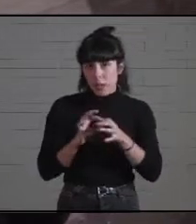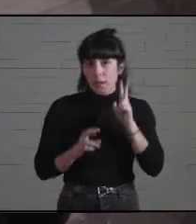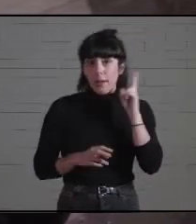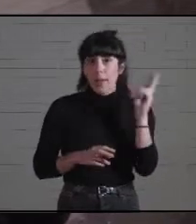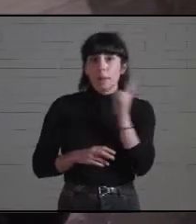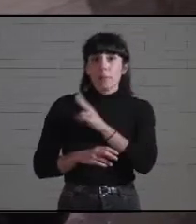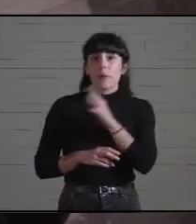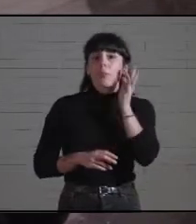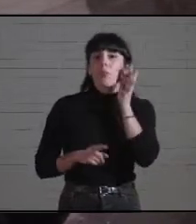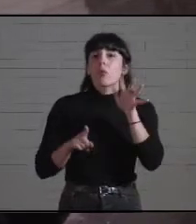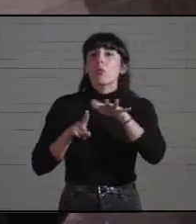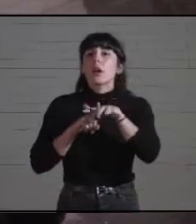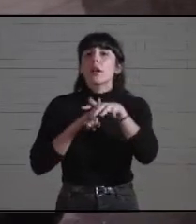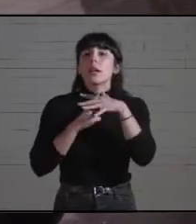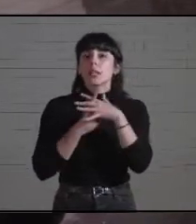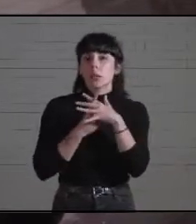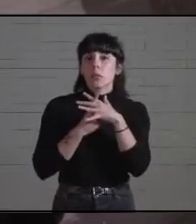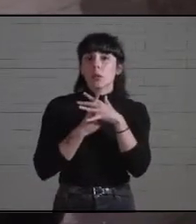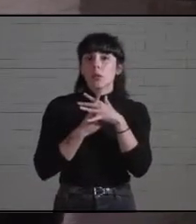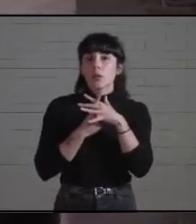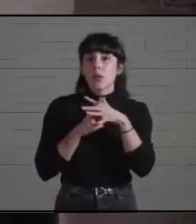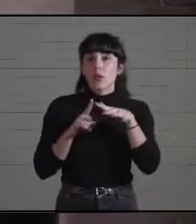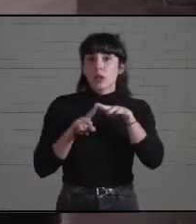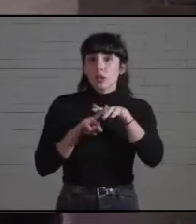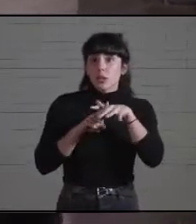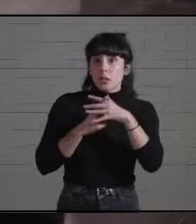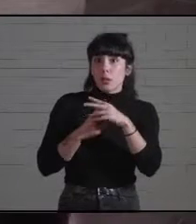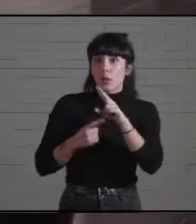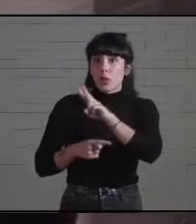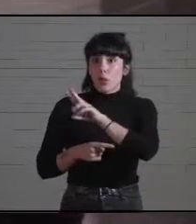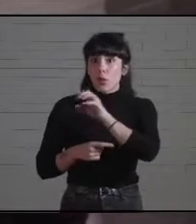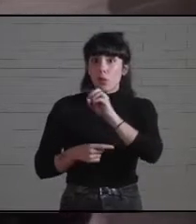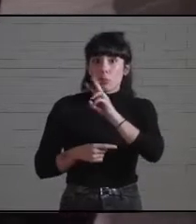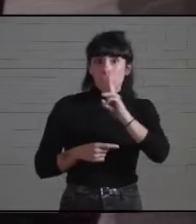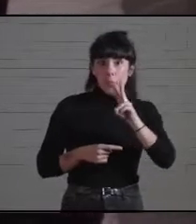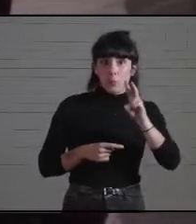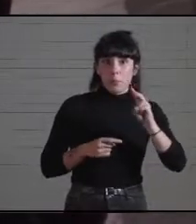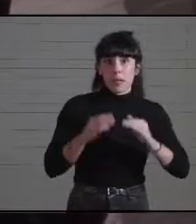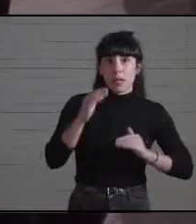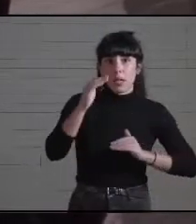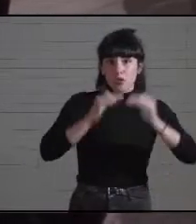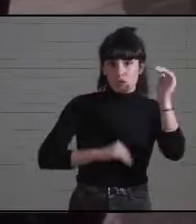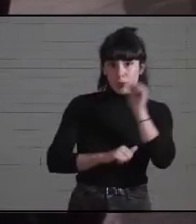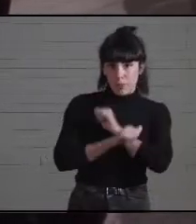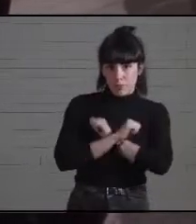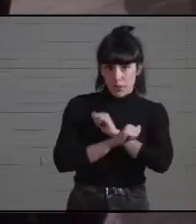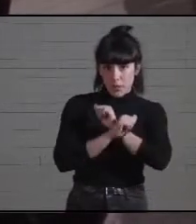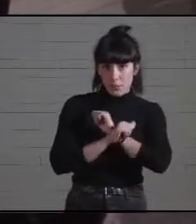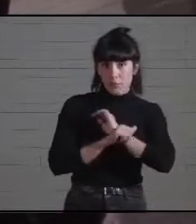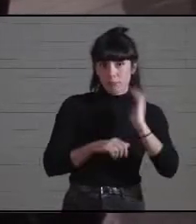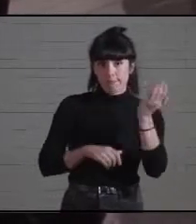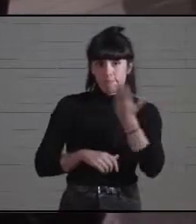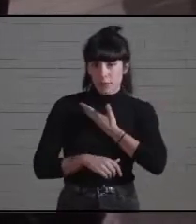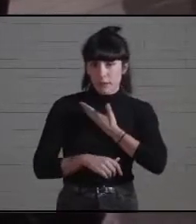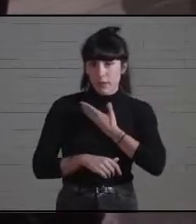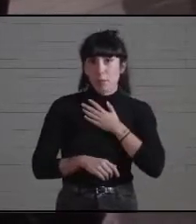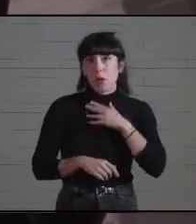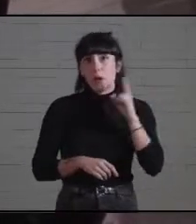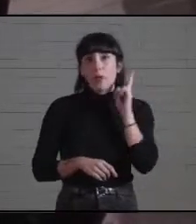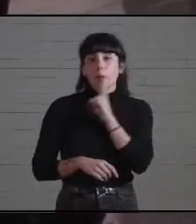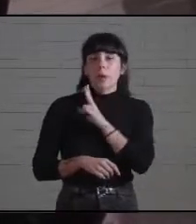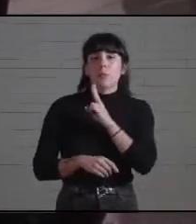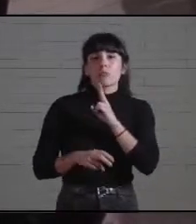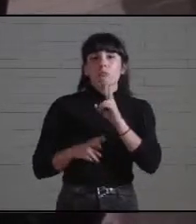2020, en pandemia, sube la tasa de desempleo, han sido afectadas, pero bueno, estamos hablando entre